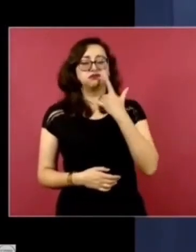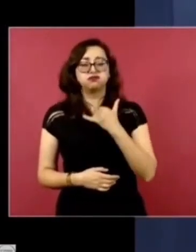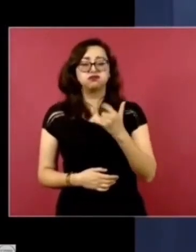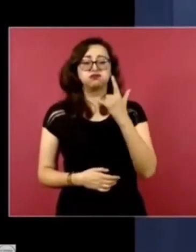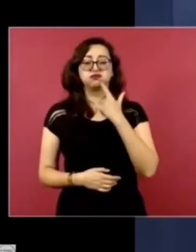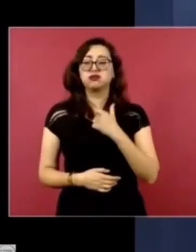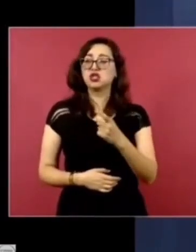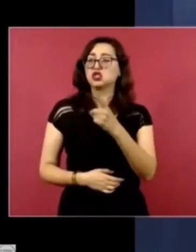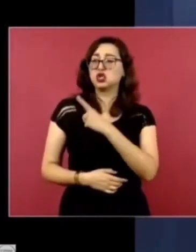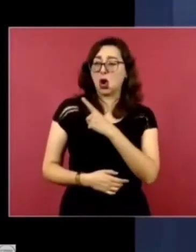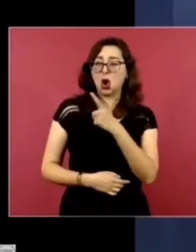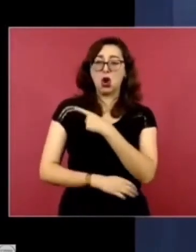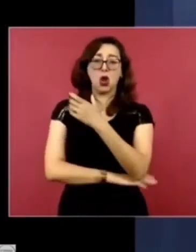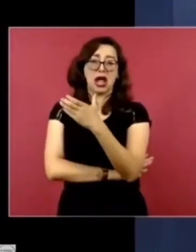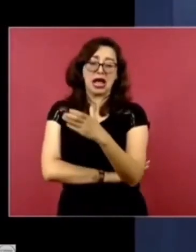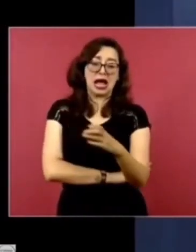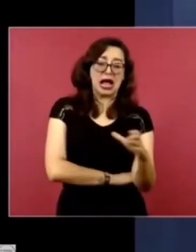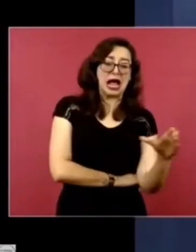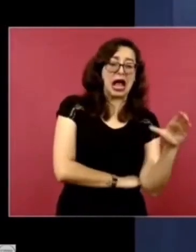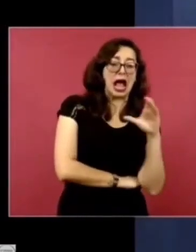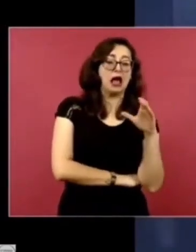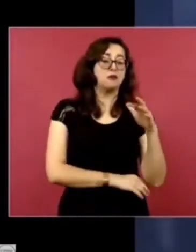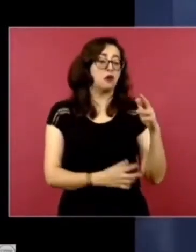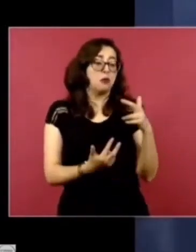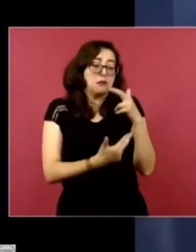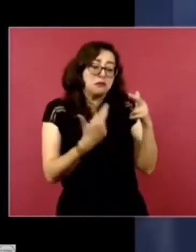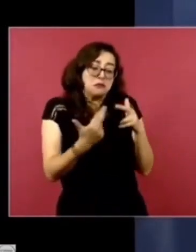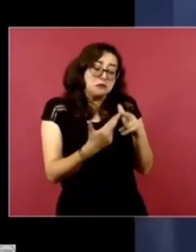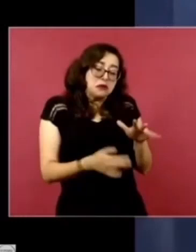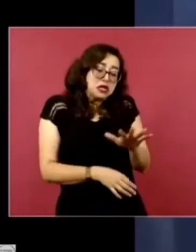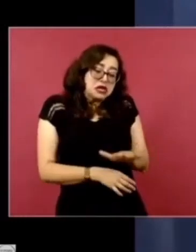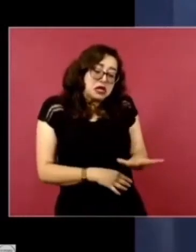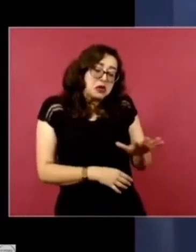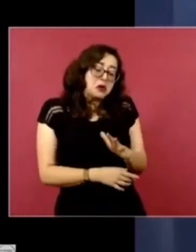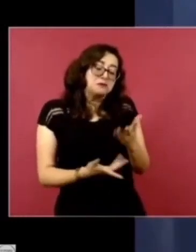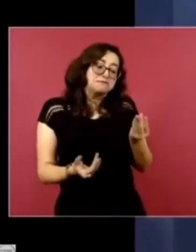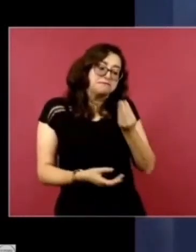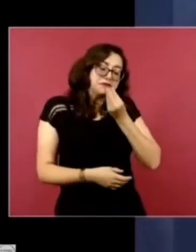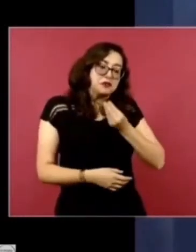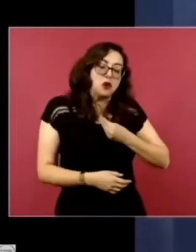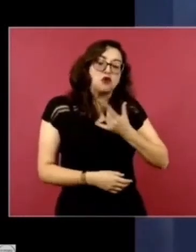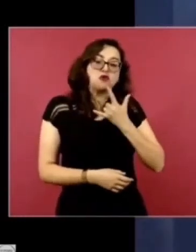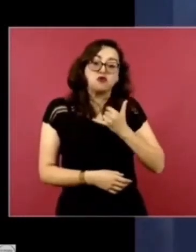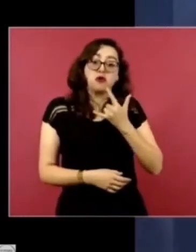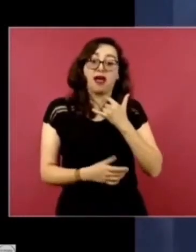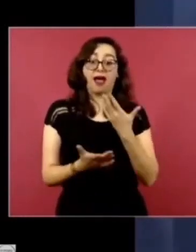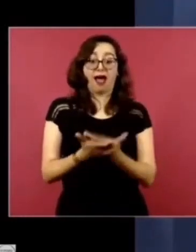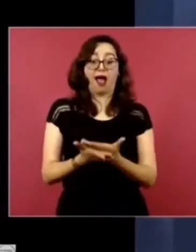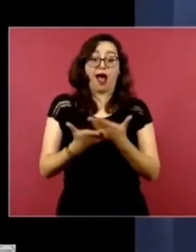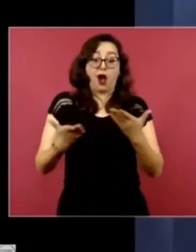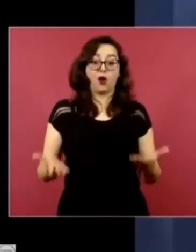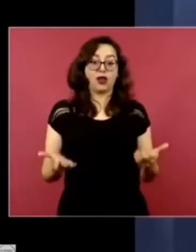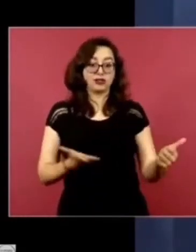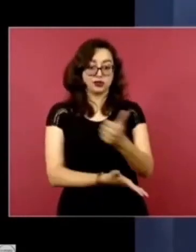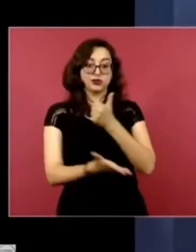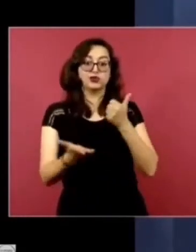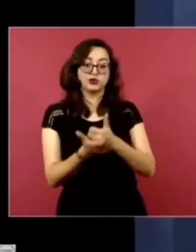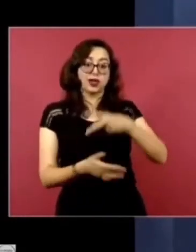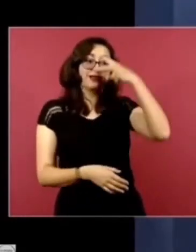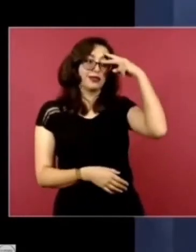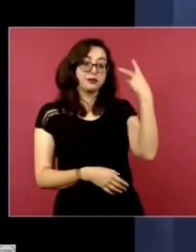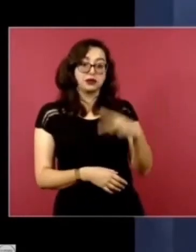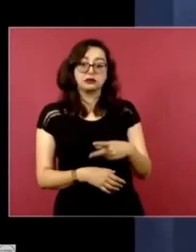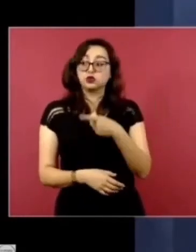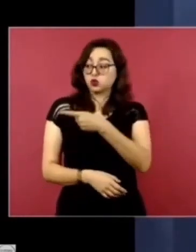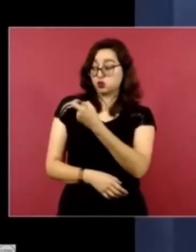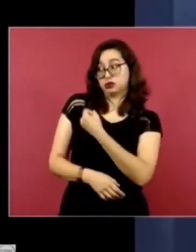en Tabasco. Sí, era una lucha regional. Ahora soy el jefe de gobierno de la Ciudad de México. Bueno, ¿cómo está la salud? ¿Bien? Muy bien. ¿Bien? ¿No te ha